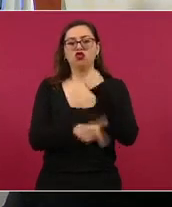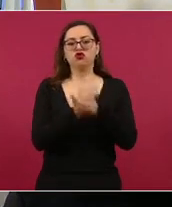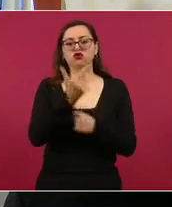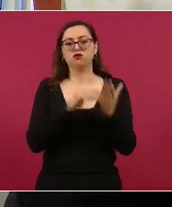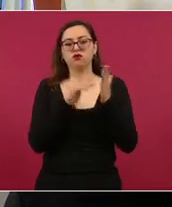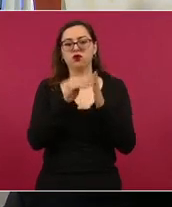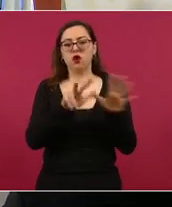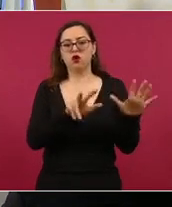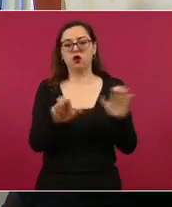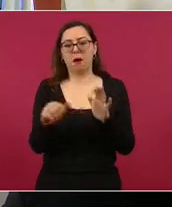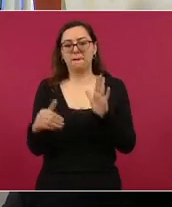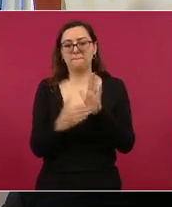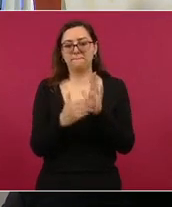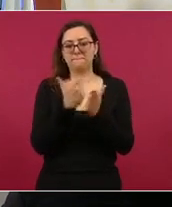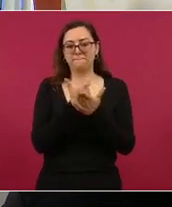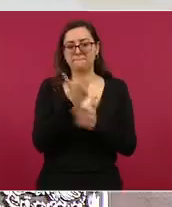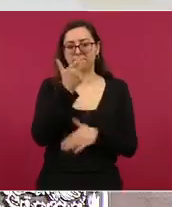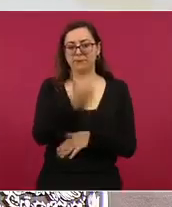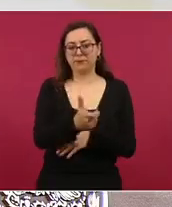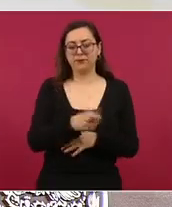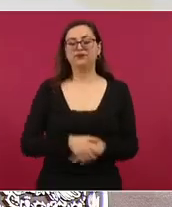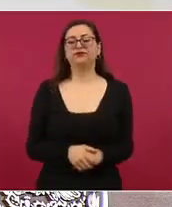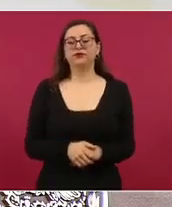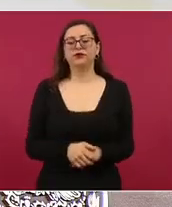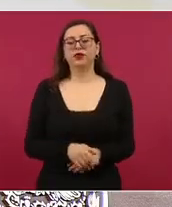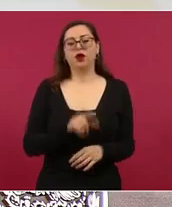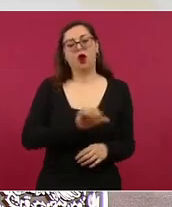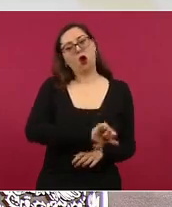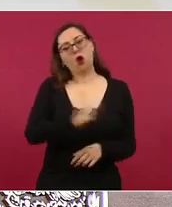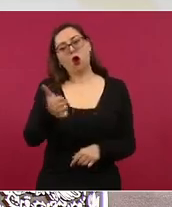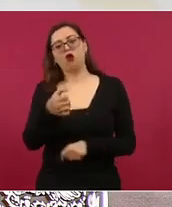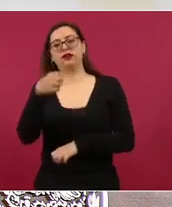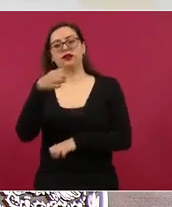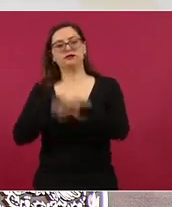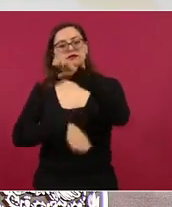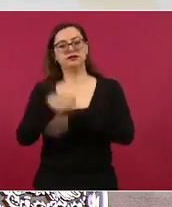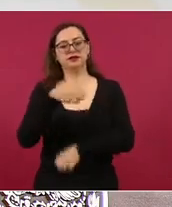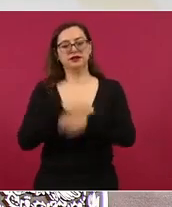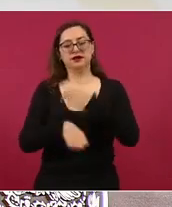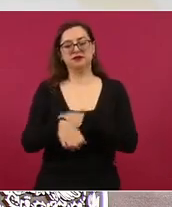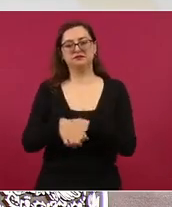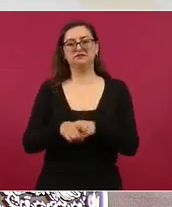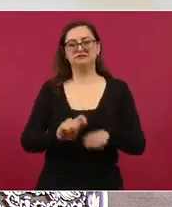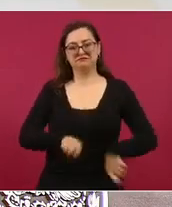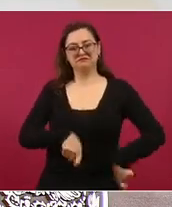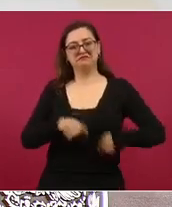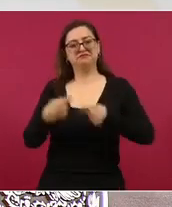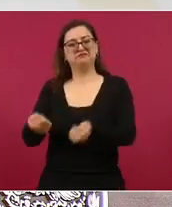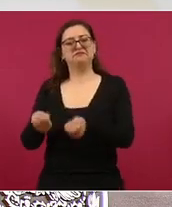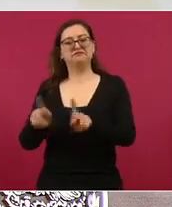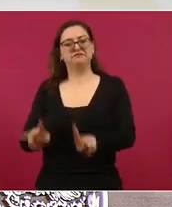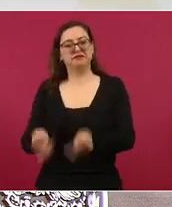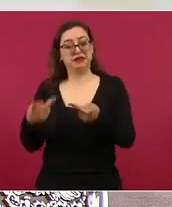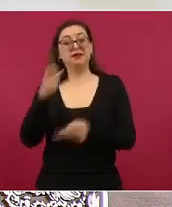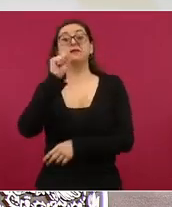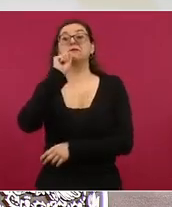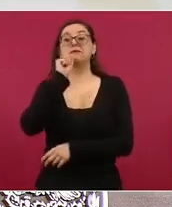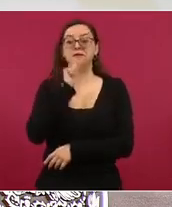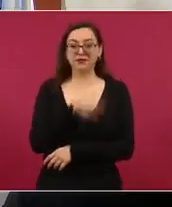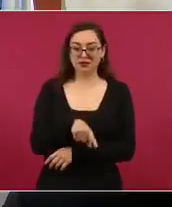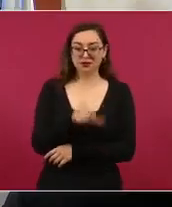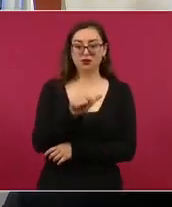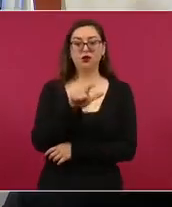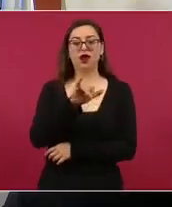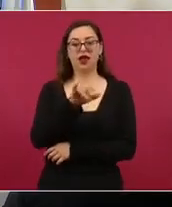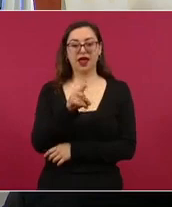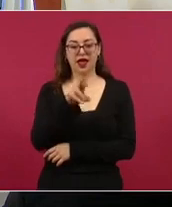12,800,000 pesos. Se la vende a una empresa que se llama TM Sports Club, SAPI, de CB, propiedad de Alejandro y de la familia